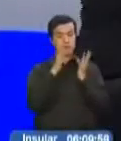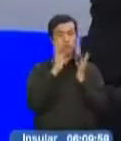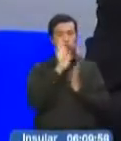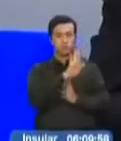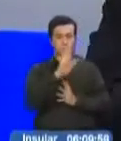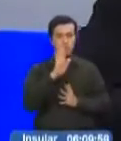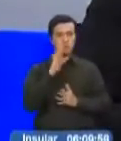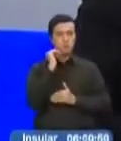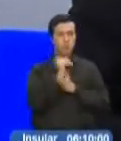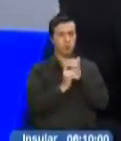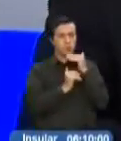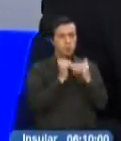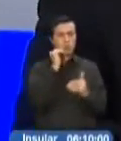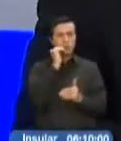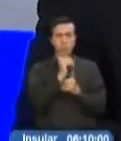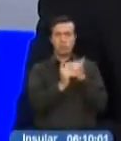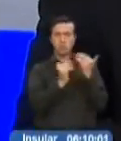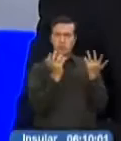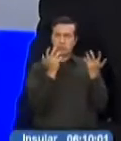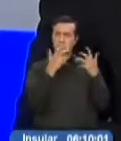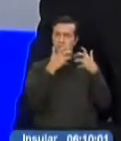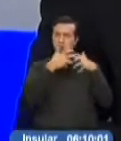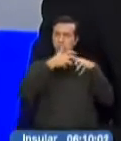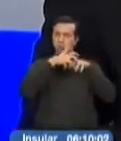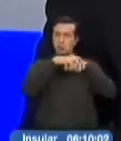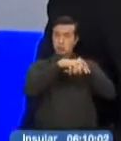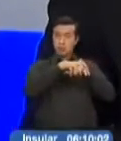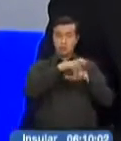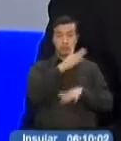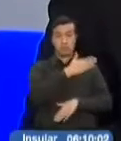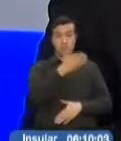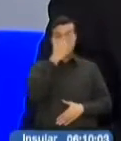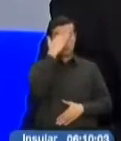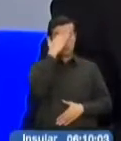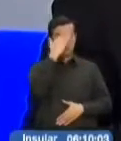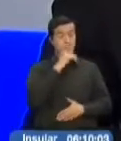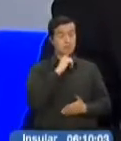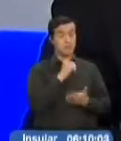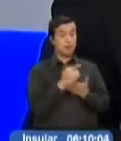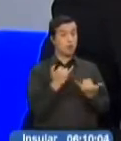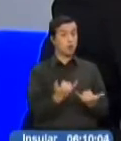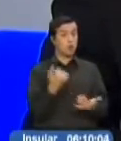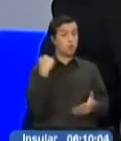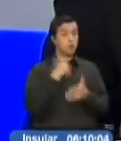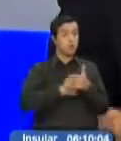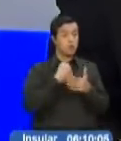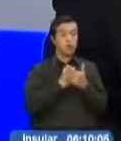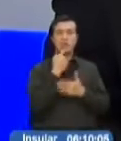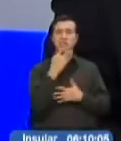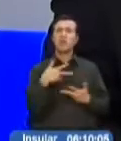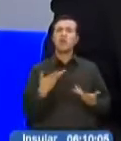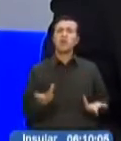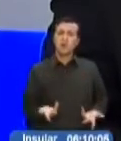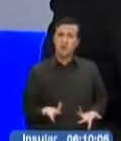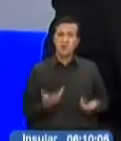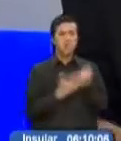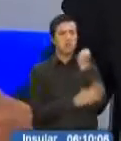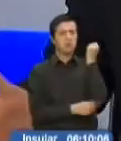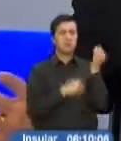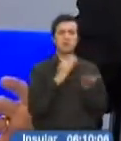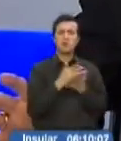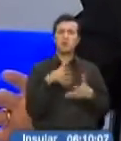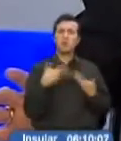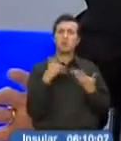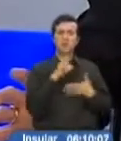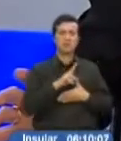ir ya aterrizando la integración? Porque también aquí hay un reto. Dice, bueno, ¿cómo vamos a erradicar la pobreza? Ya